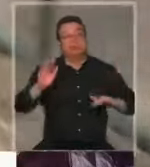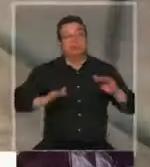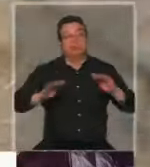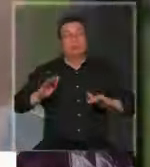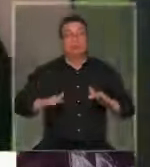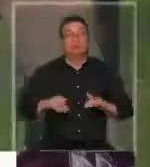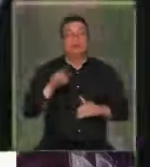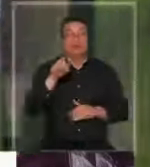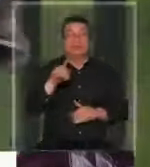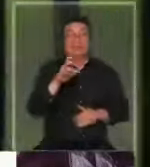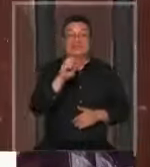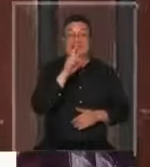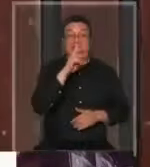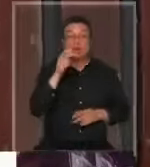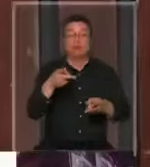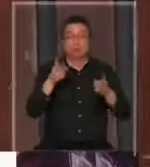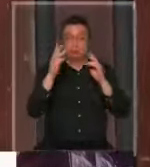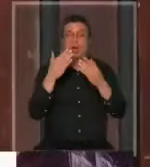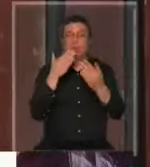Esteban López accede a conversar.